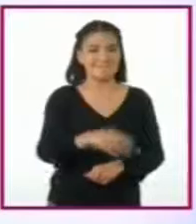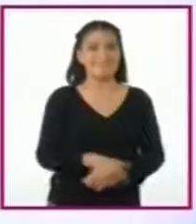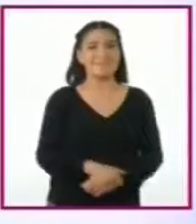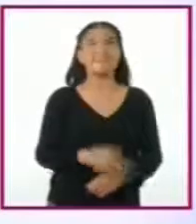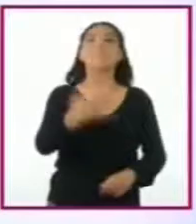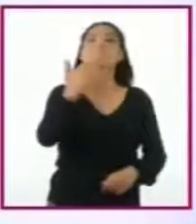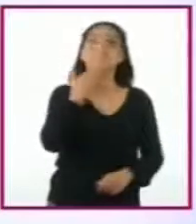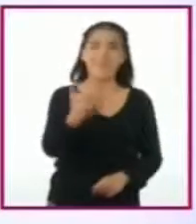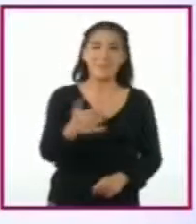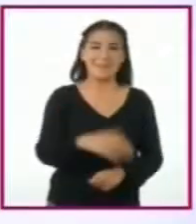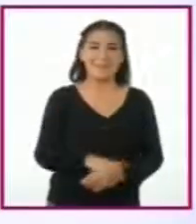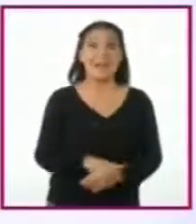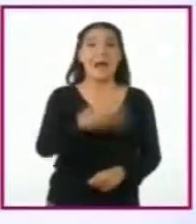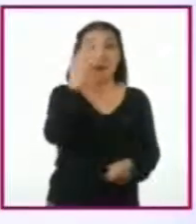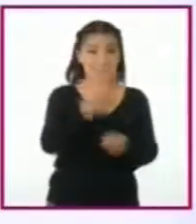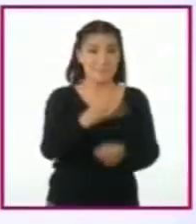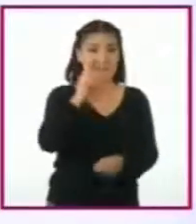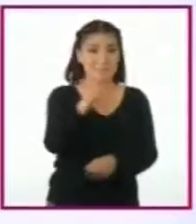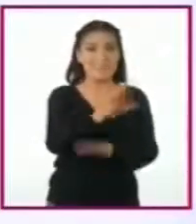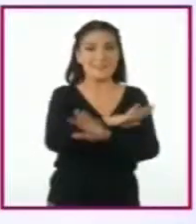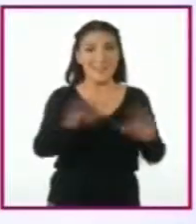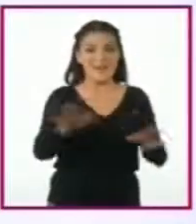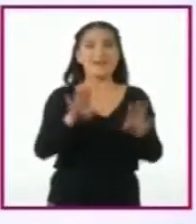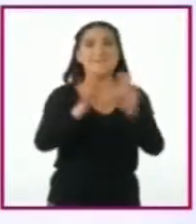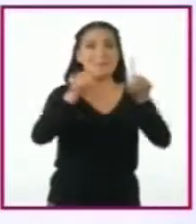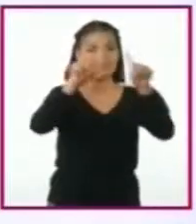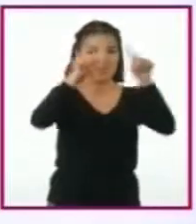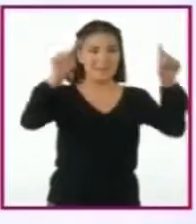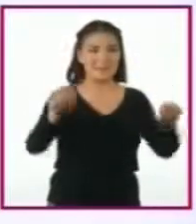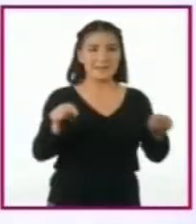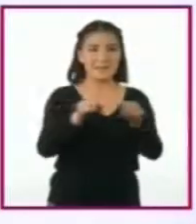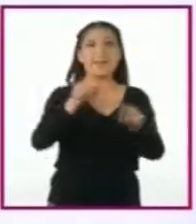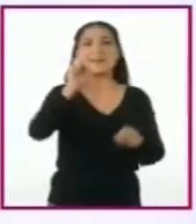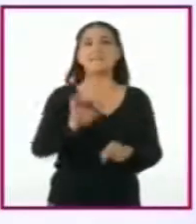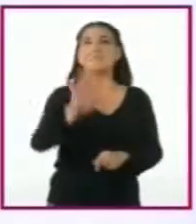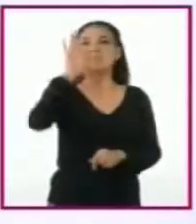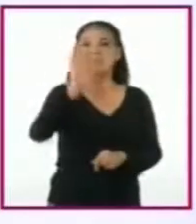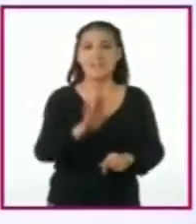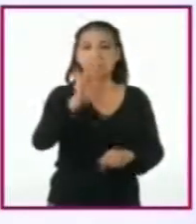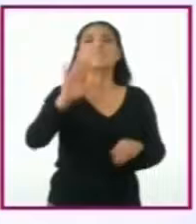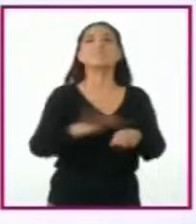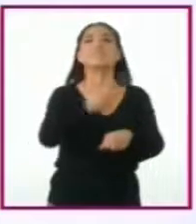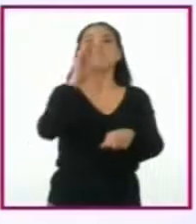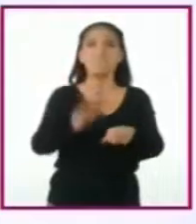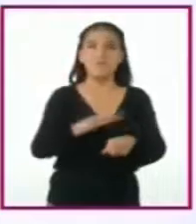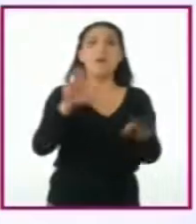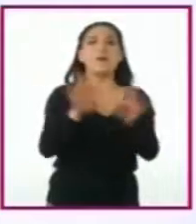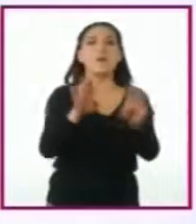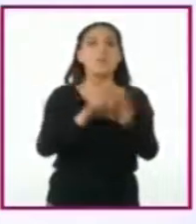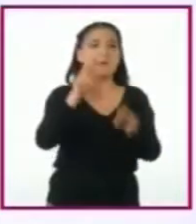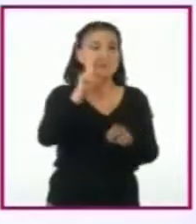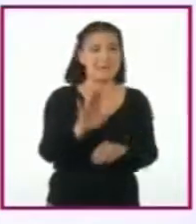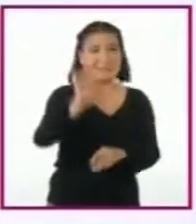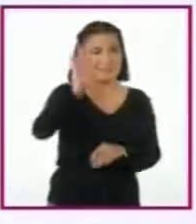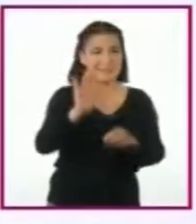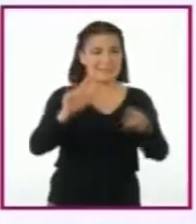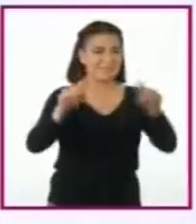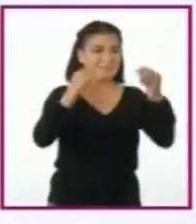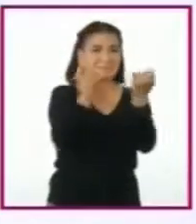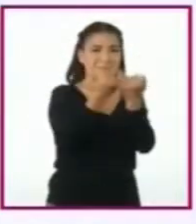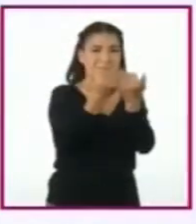Bien, hemos visto hasta aquí que los rectángulos pueden ser semejantes si se cumple con ser proporcionales en sus